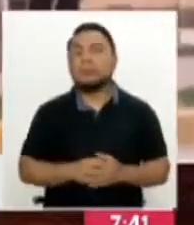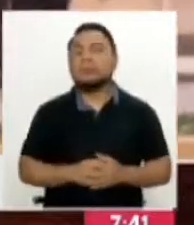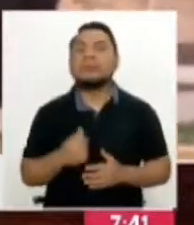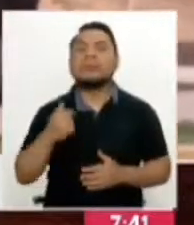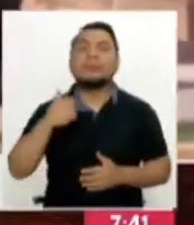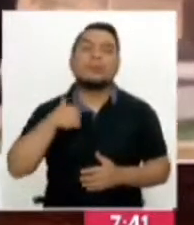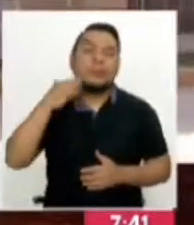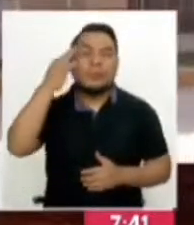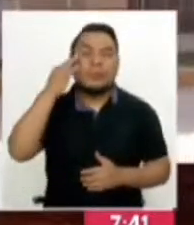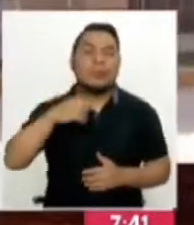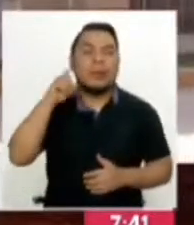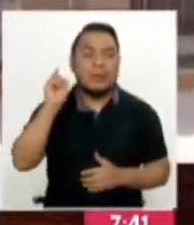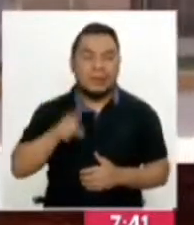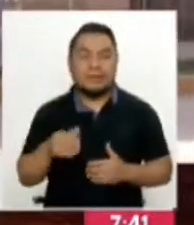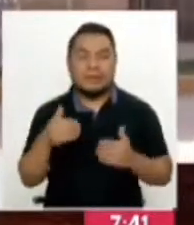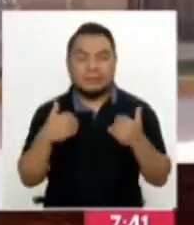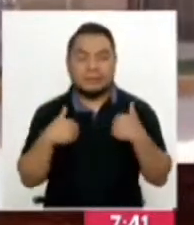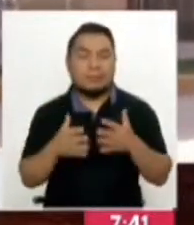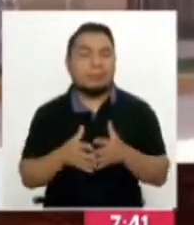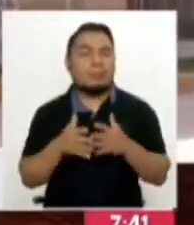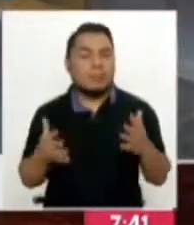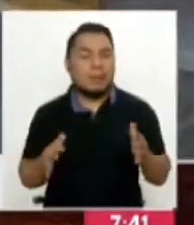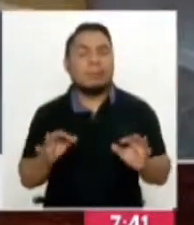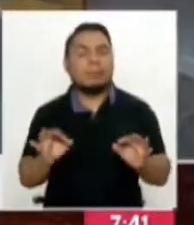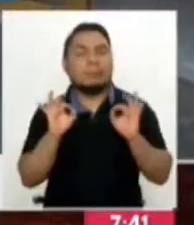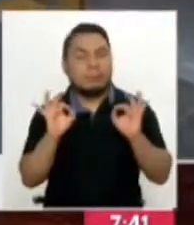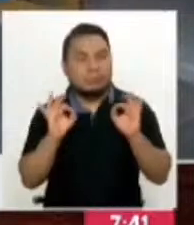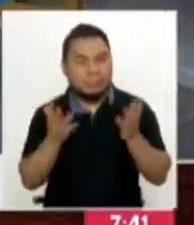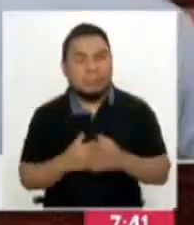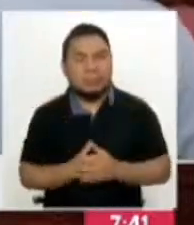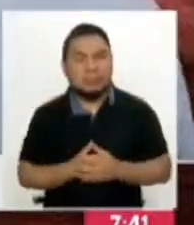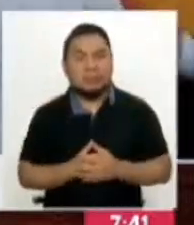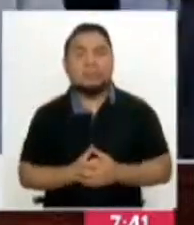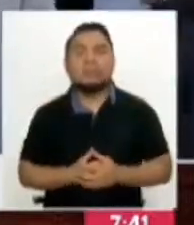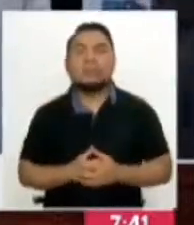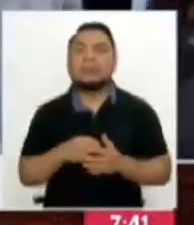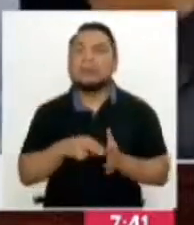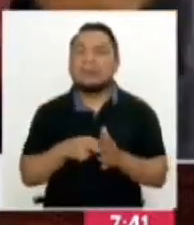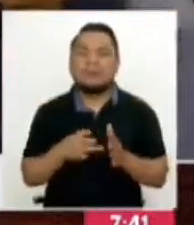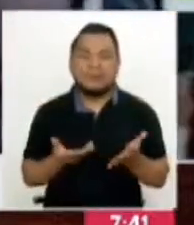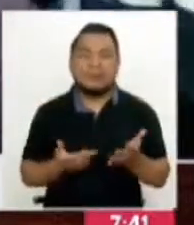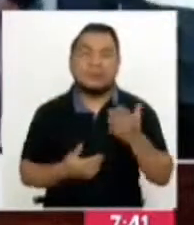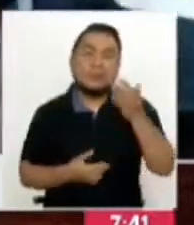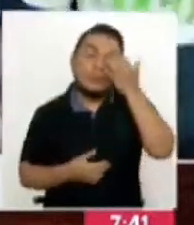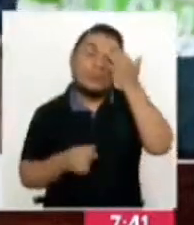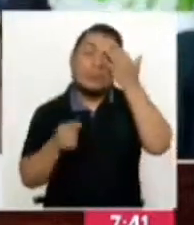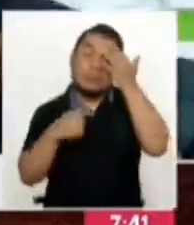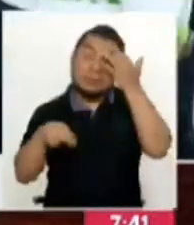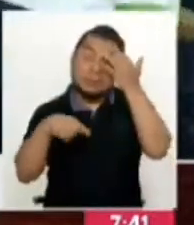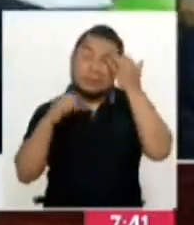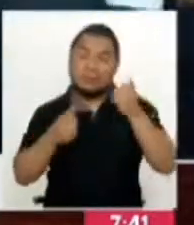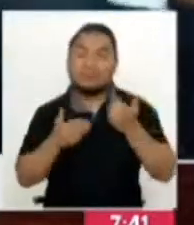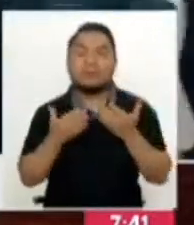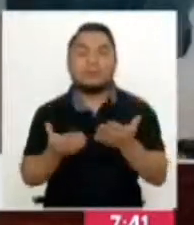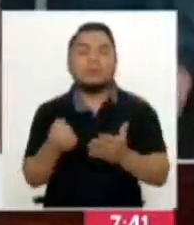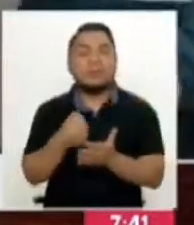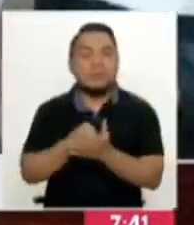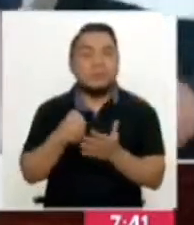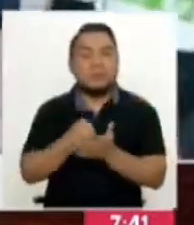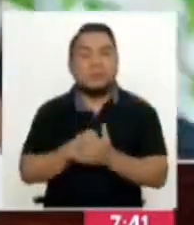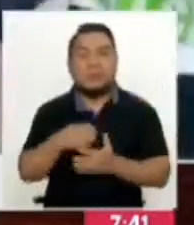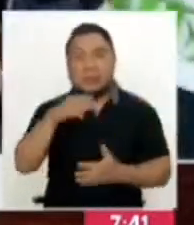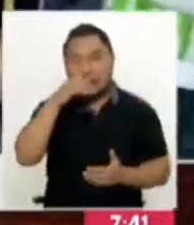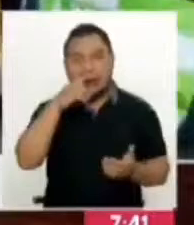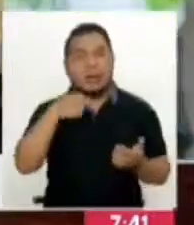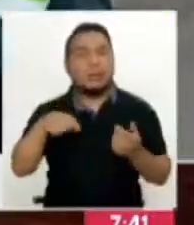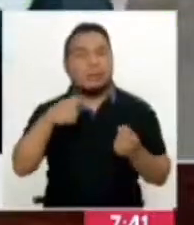yo creo que deberíamos tener mayor efectividad. Es decir, estamos dándole la lucha al